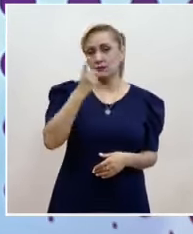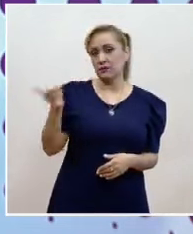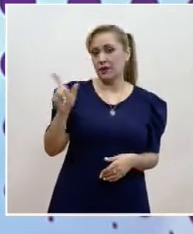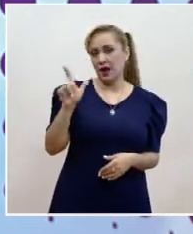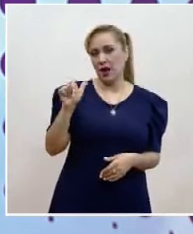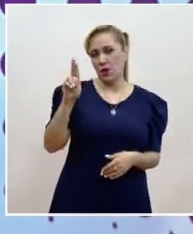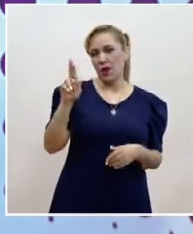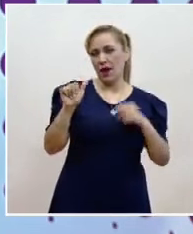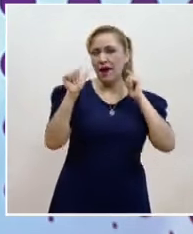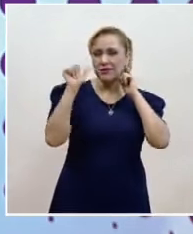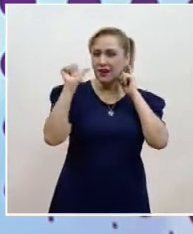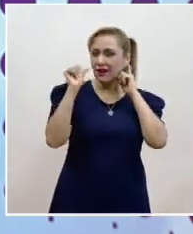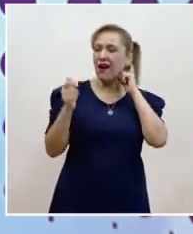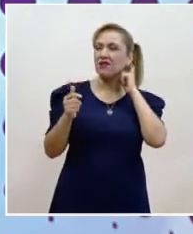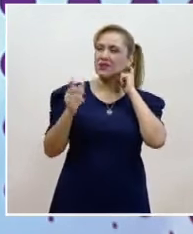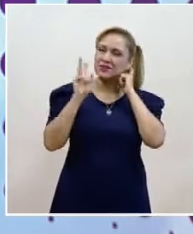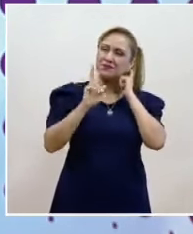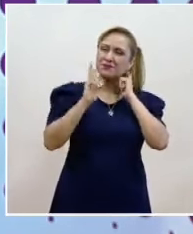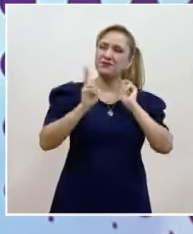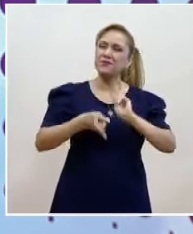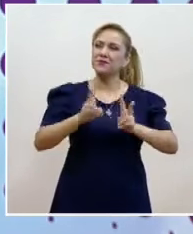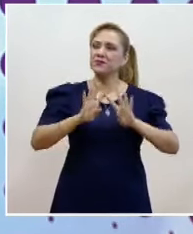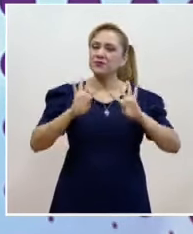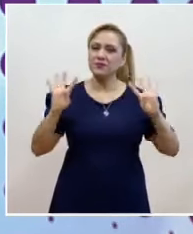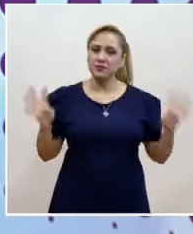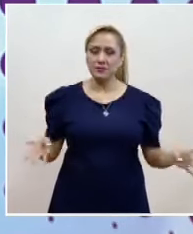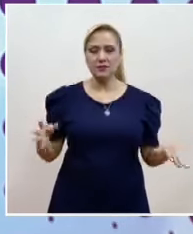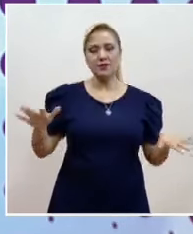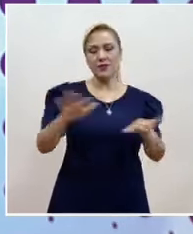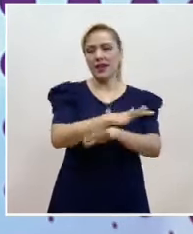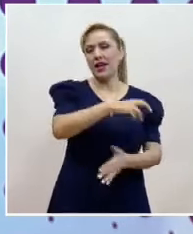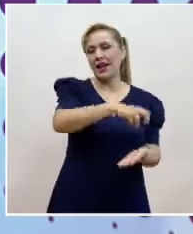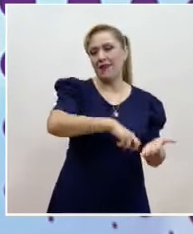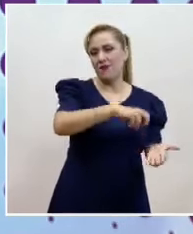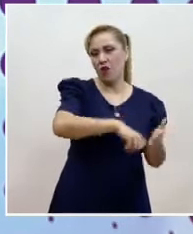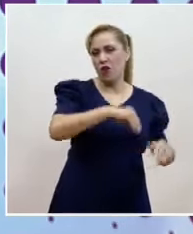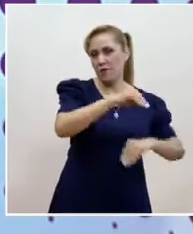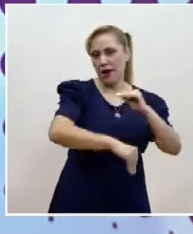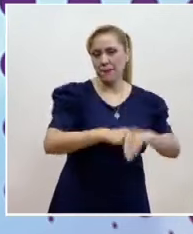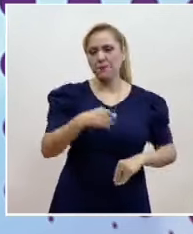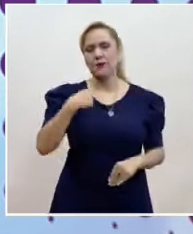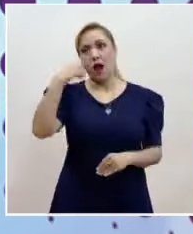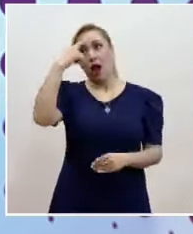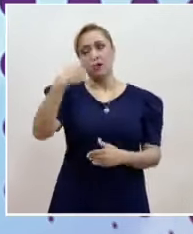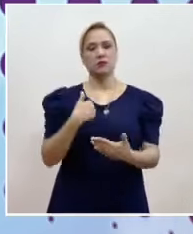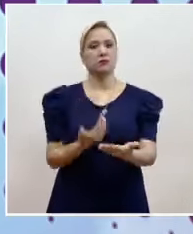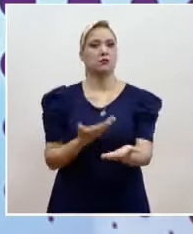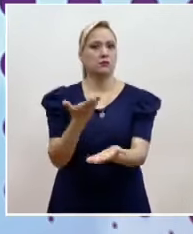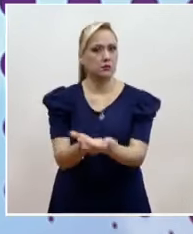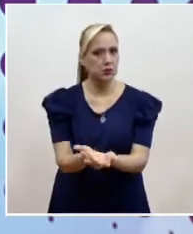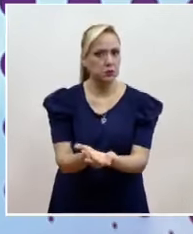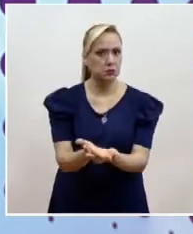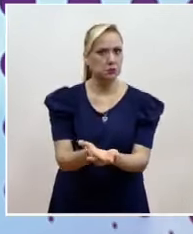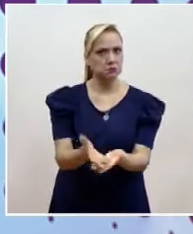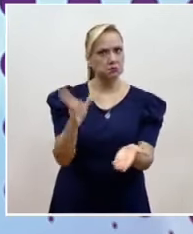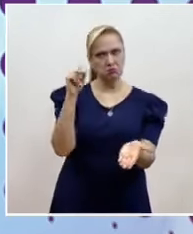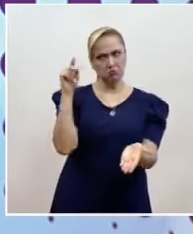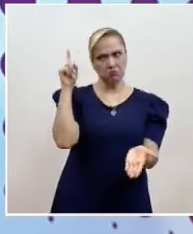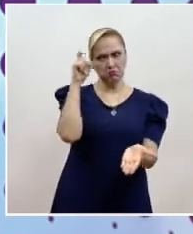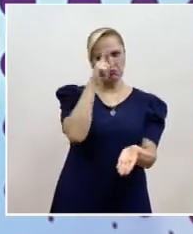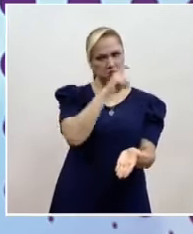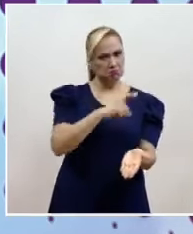ayer justamente participando en una mesa a propósito de la reforma, una de las cosas que hemos propuesto y que no sería tan complicado,